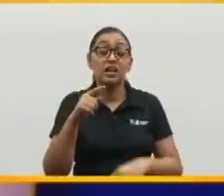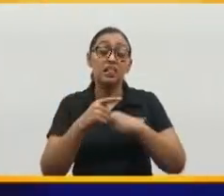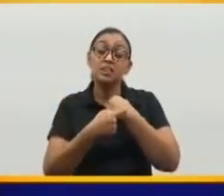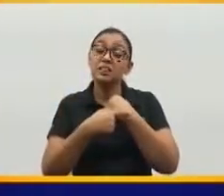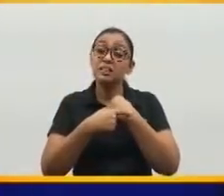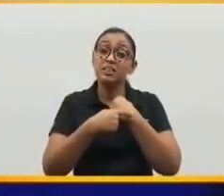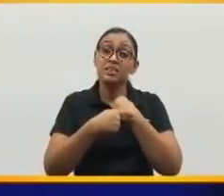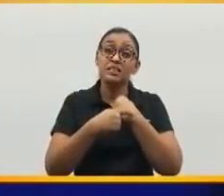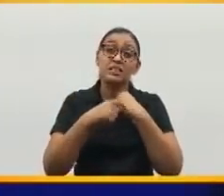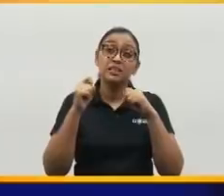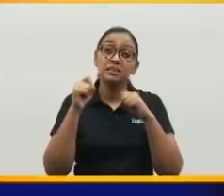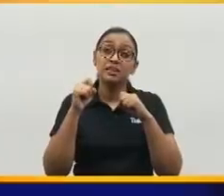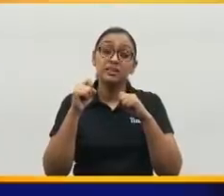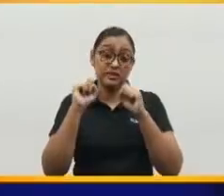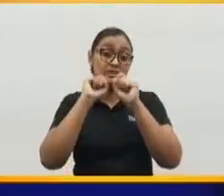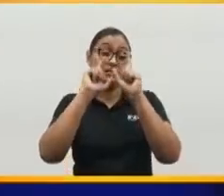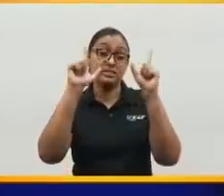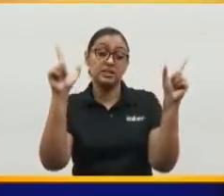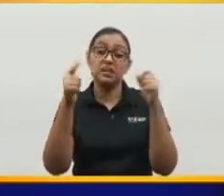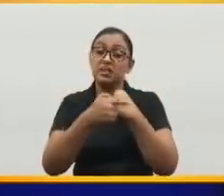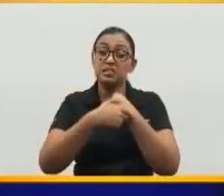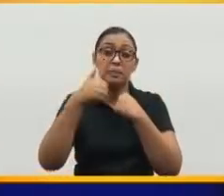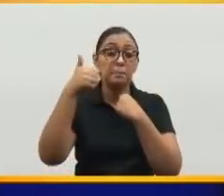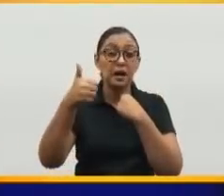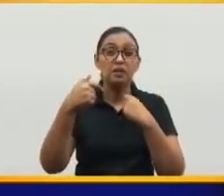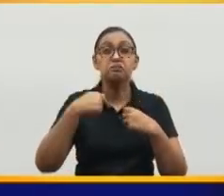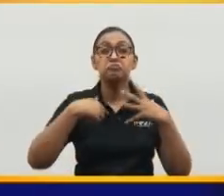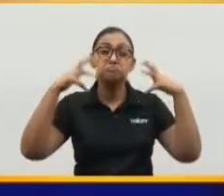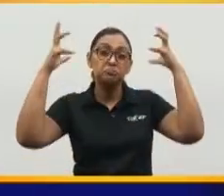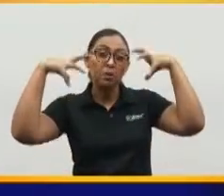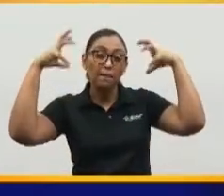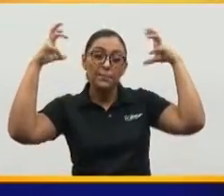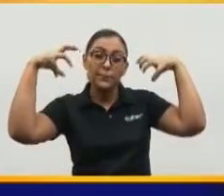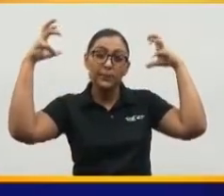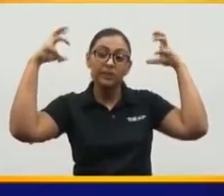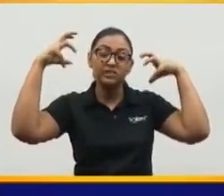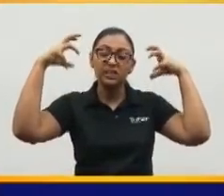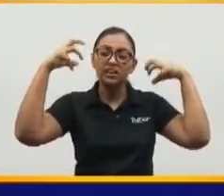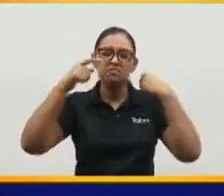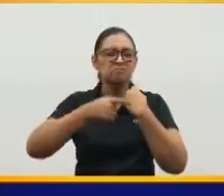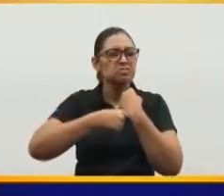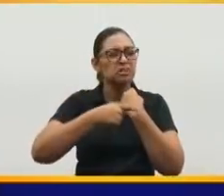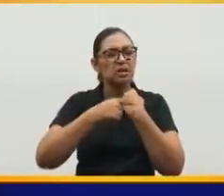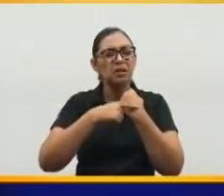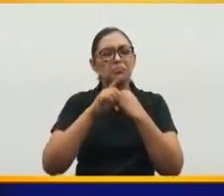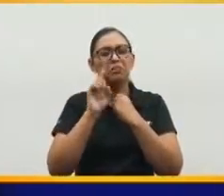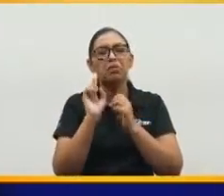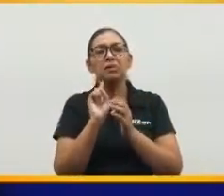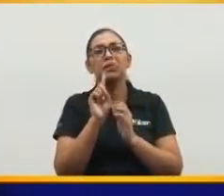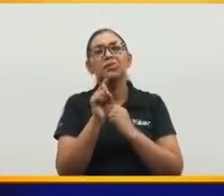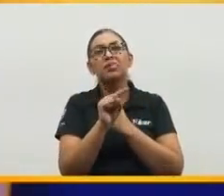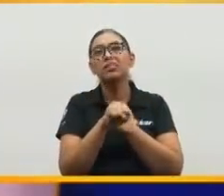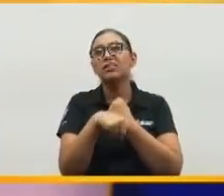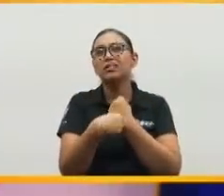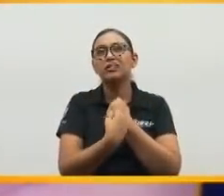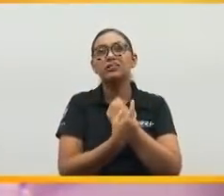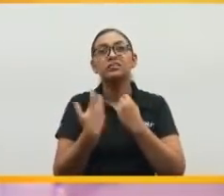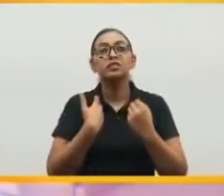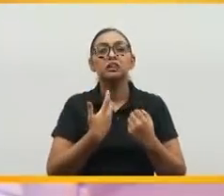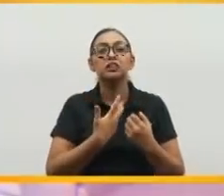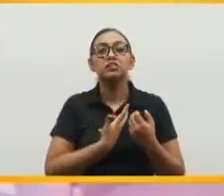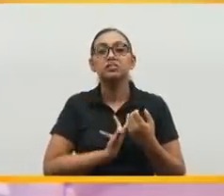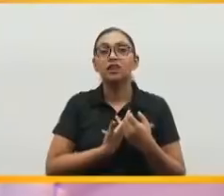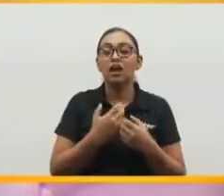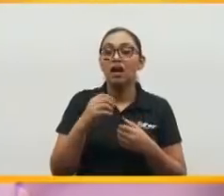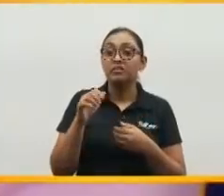me voy a dar un buen baño como los que no me he dado en un buen tiempo? Y agarraron el agua como venía. Fueron a sacar el jabón